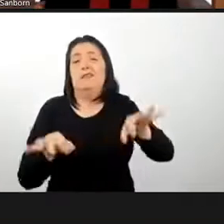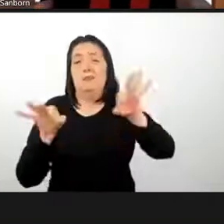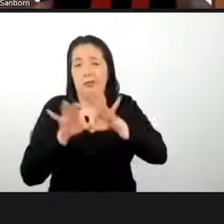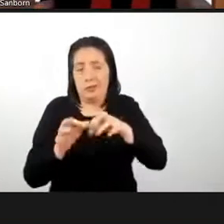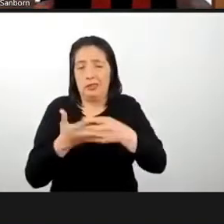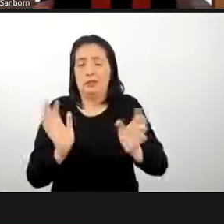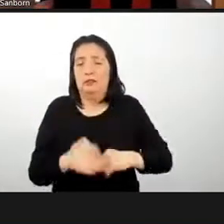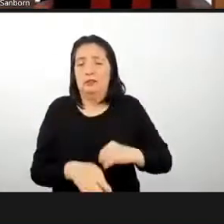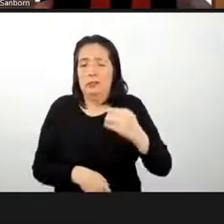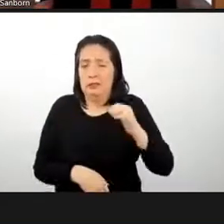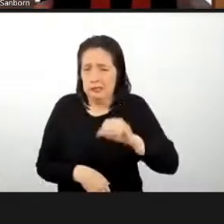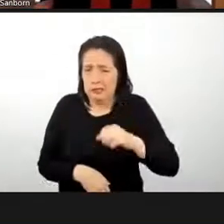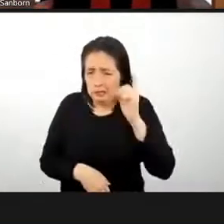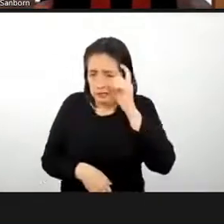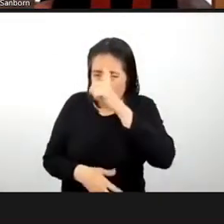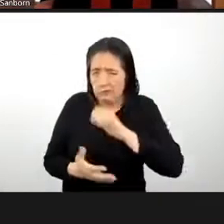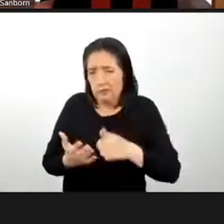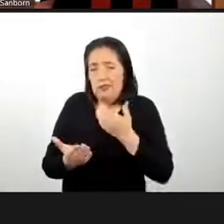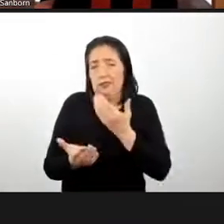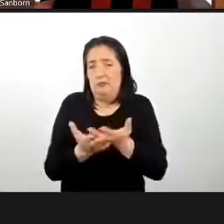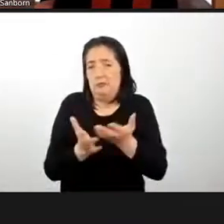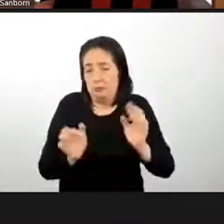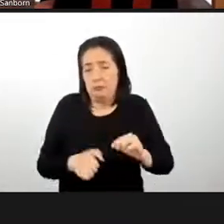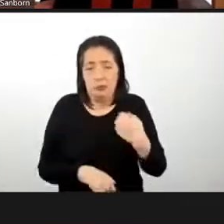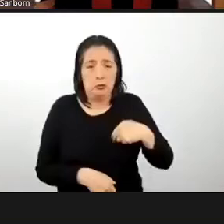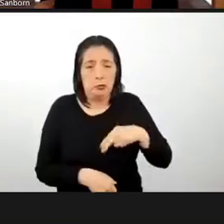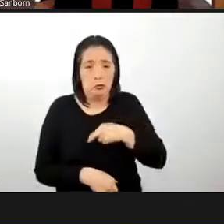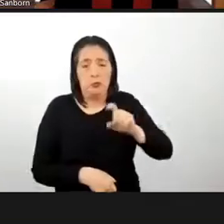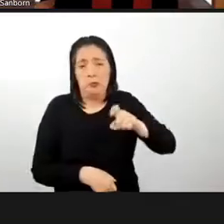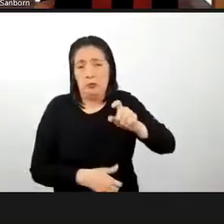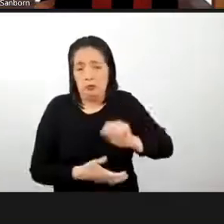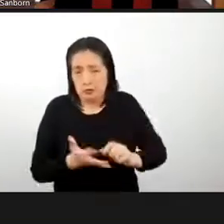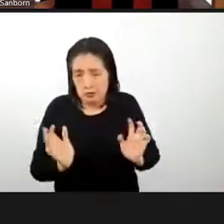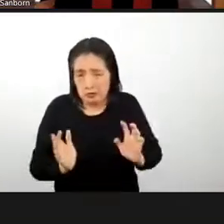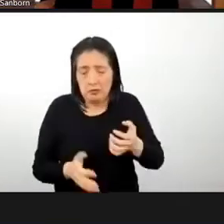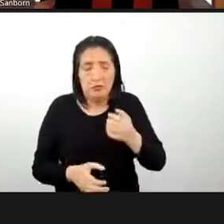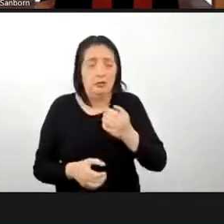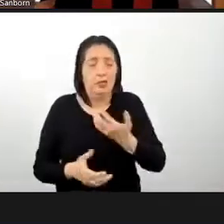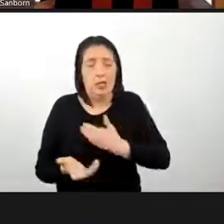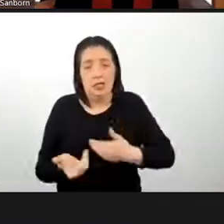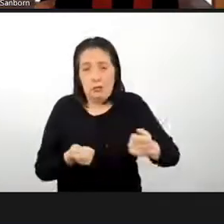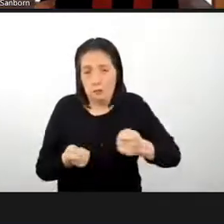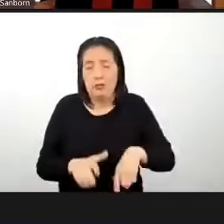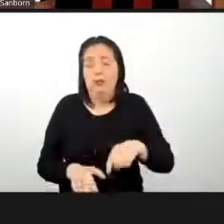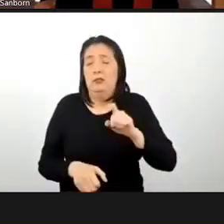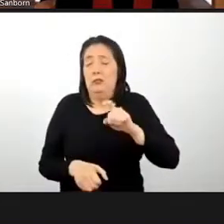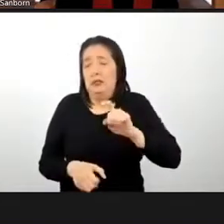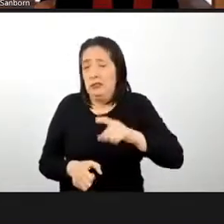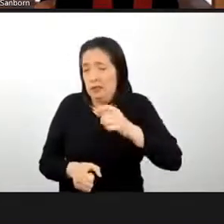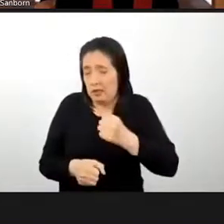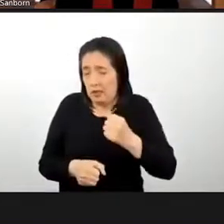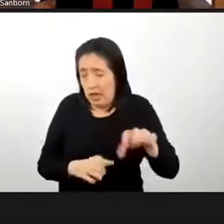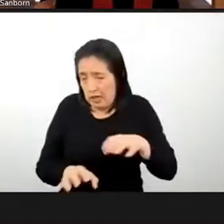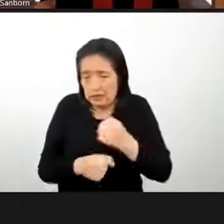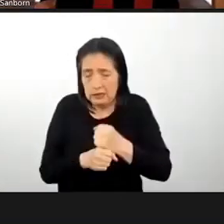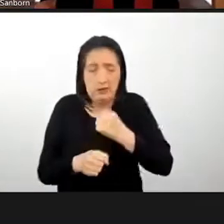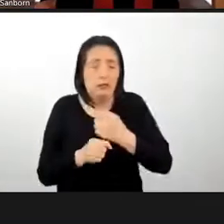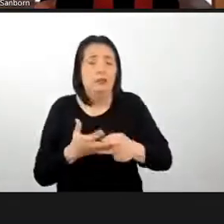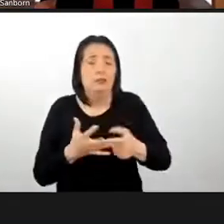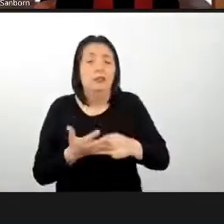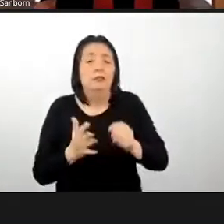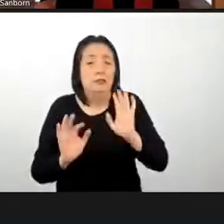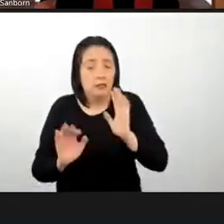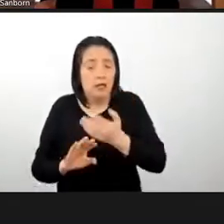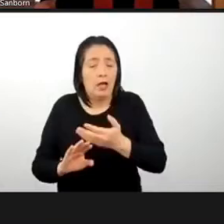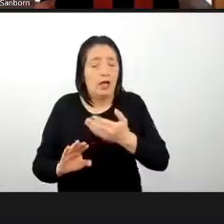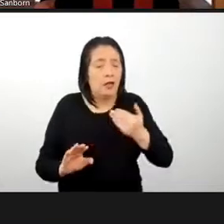las dificultades técnicas que plantea, obviamente, porque tenemos que hacer el Estado tiene que hacer actuaciones sobre la base de previsiones, ¿no?